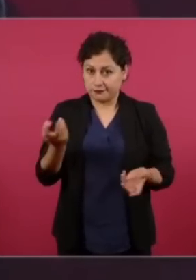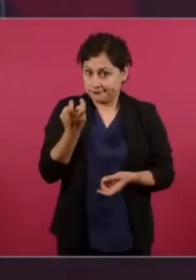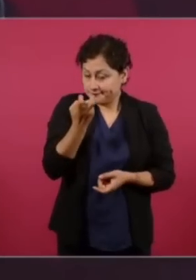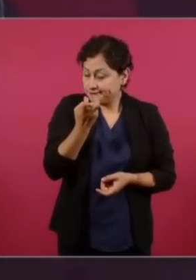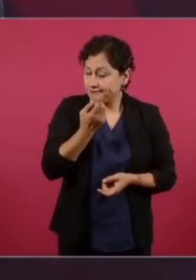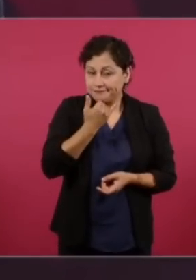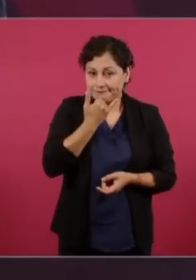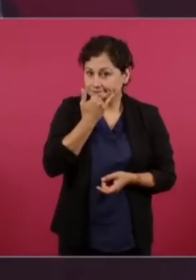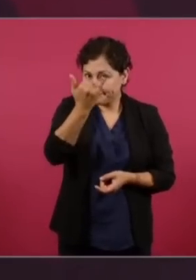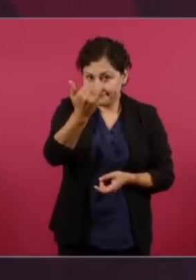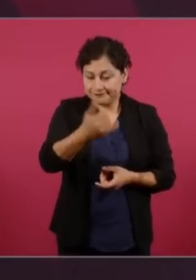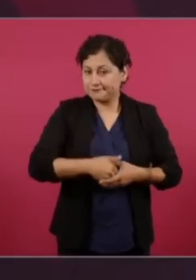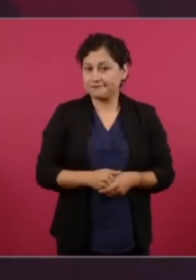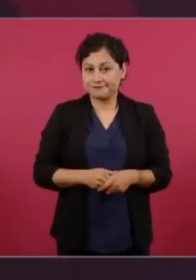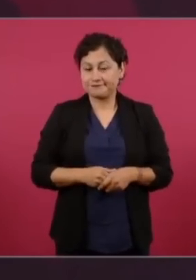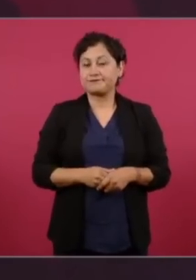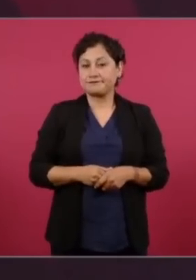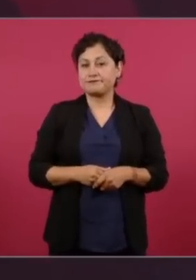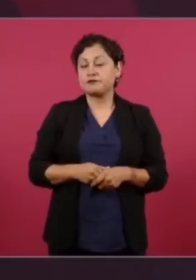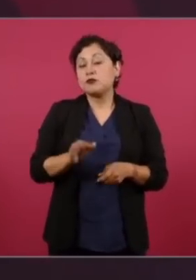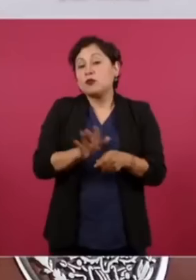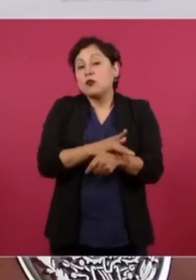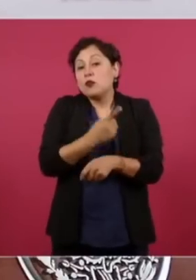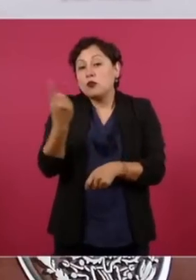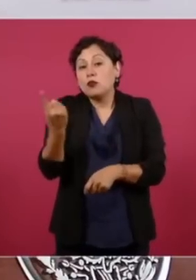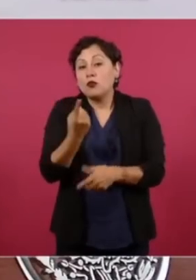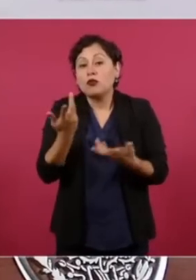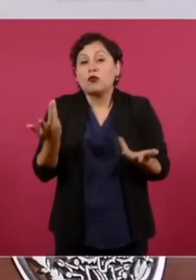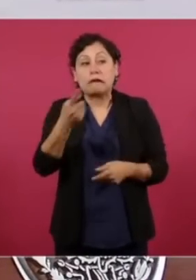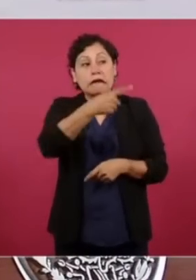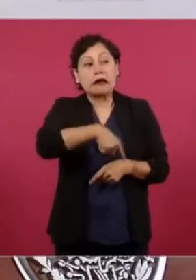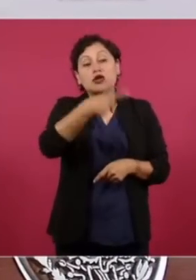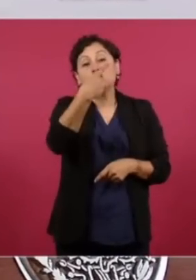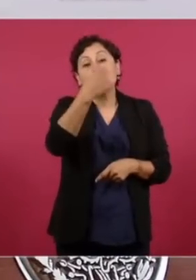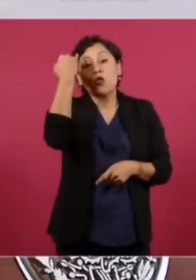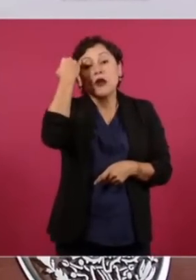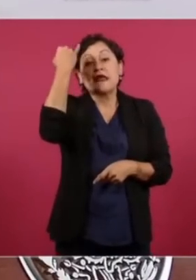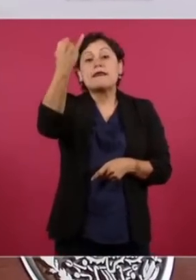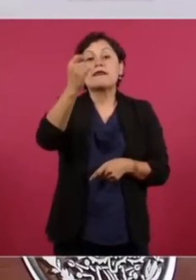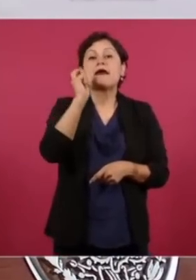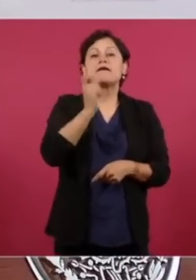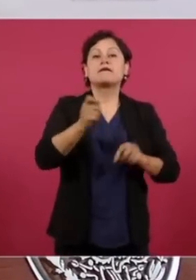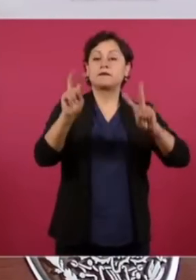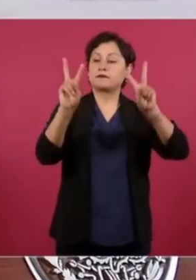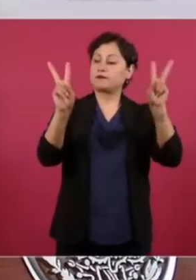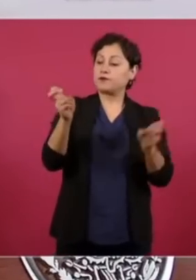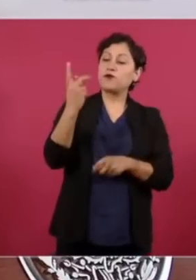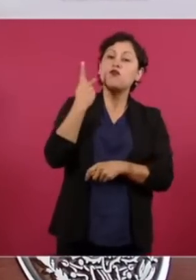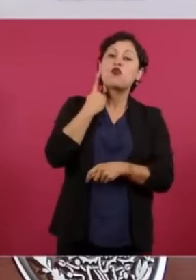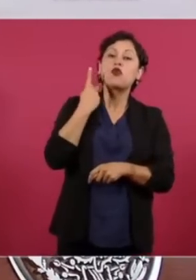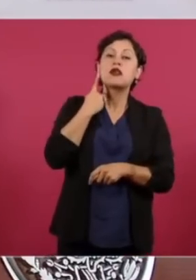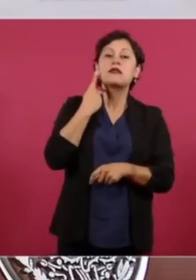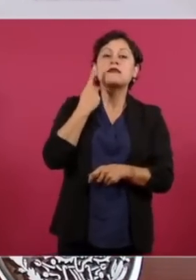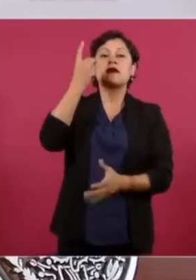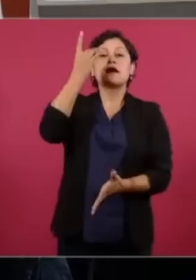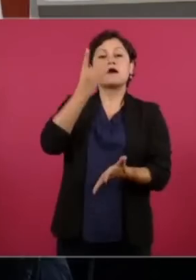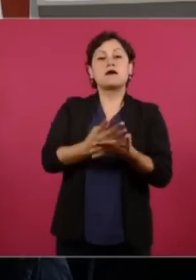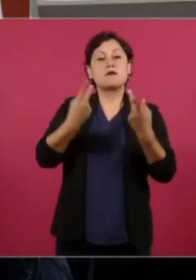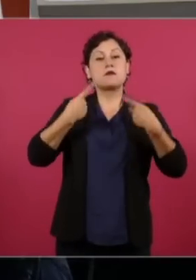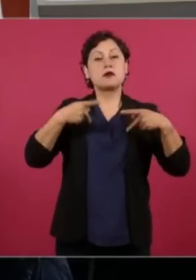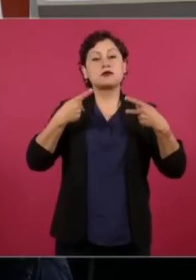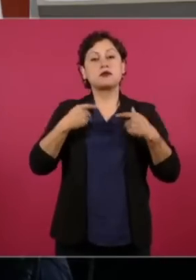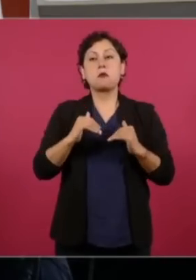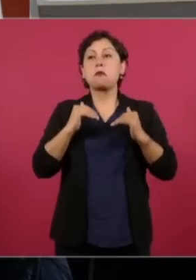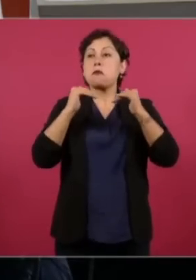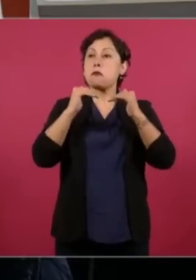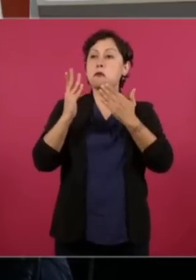sesión con el argumento de que había una suspensión por parte de jueces federales para que no se discutiera la reforma